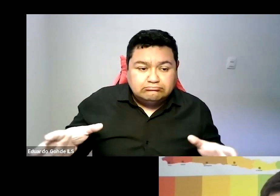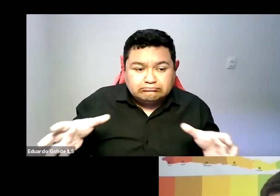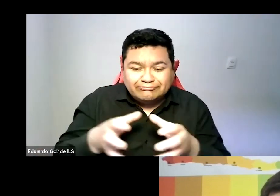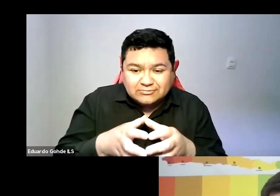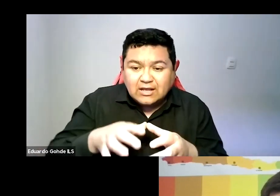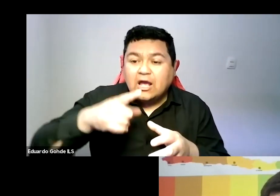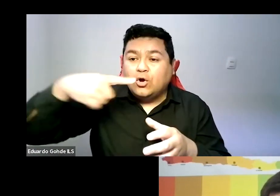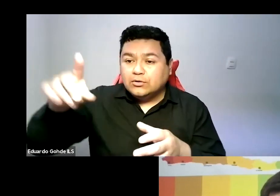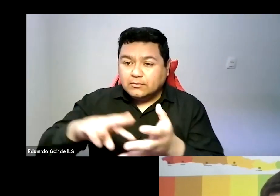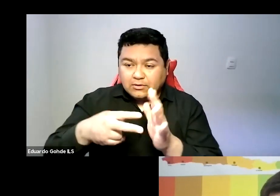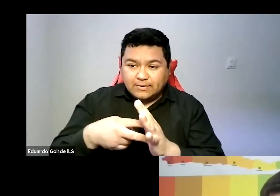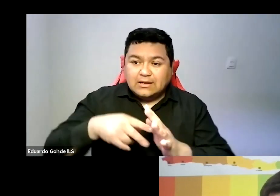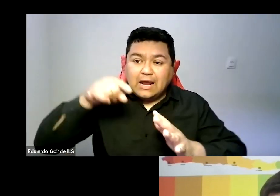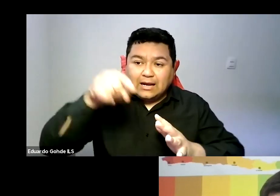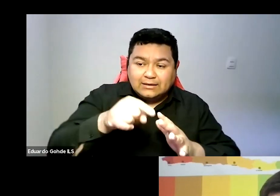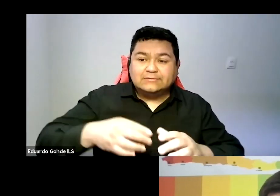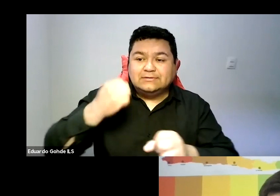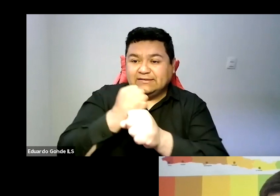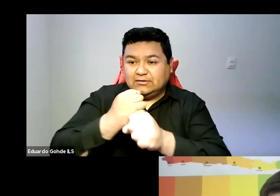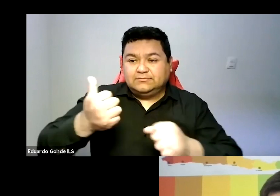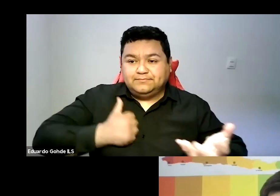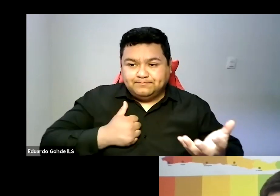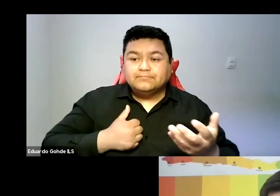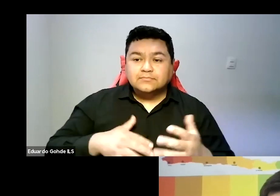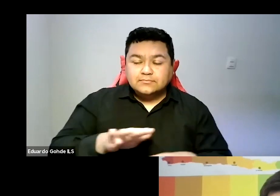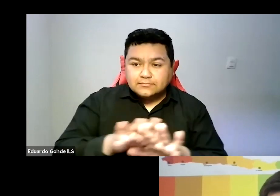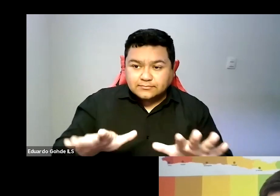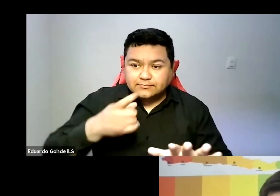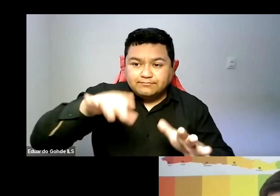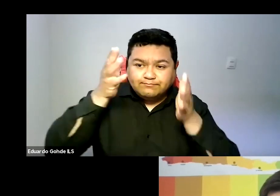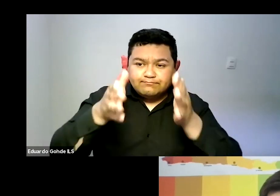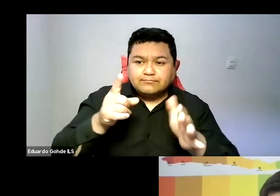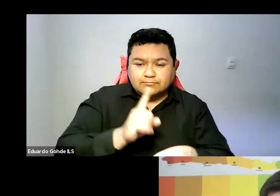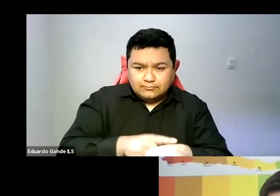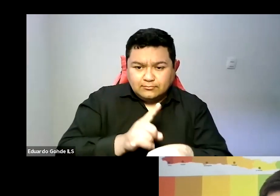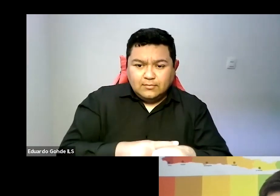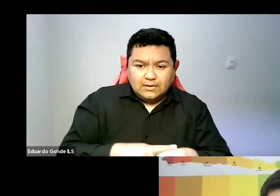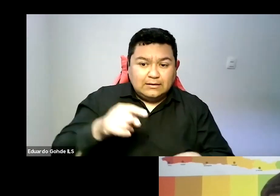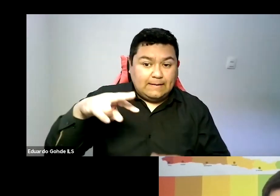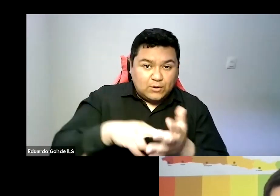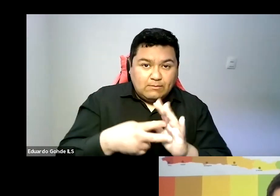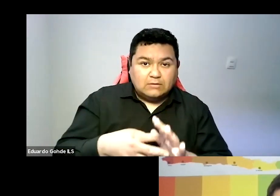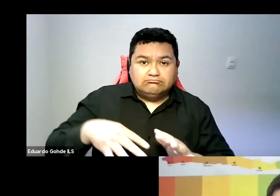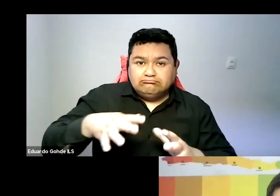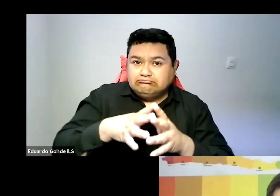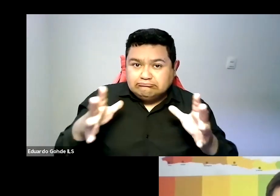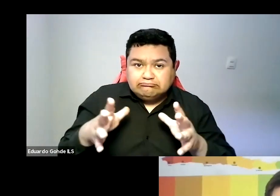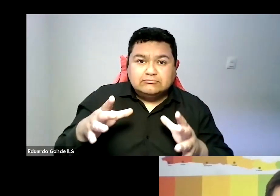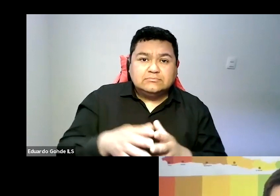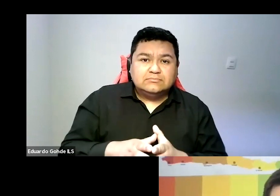otro problema. Ahí realmente la tarea va a estar cumplida. Y tenemos que dedicarle tiempo. Ahí tenemos un problema grave, ¿sí? Que es